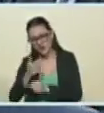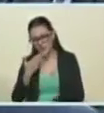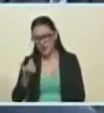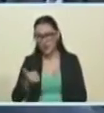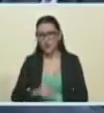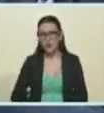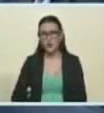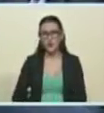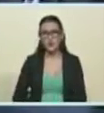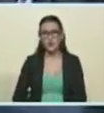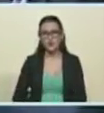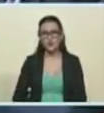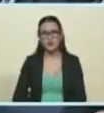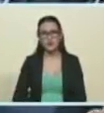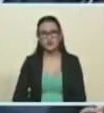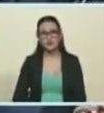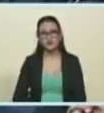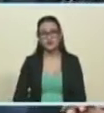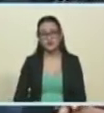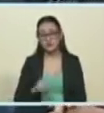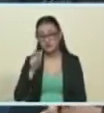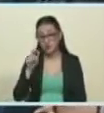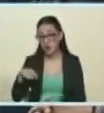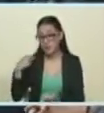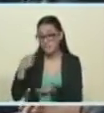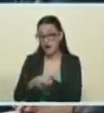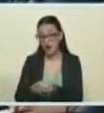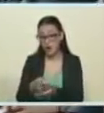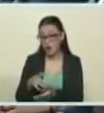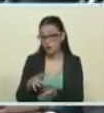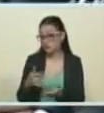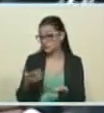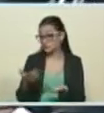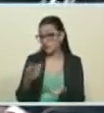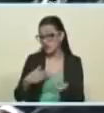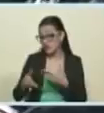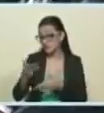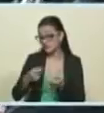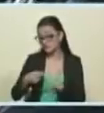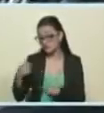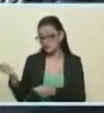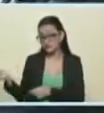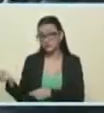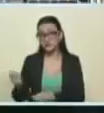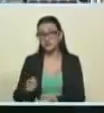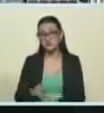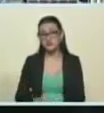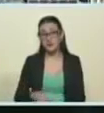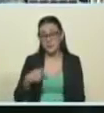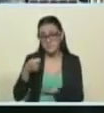y devolverle los reales a la gente que le pagó. Esos reales se perdieron.